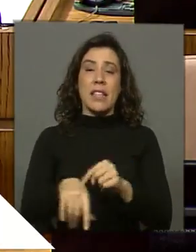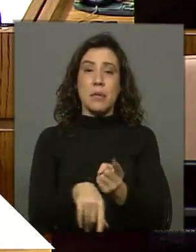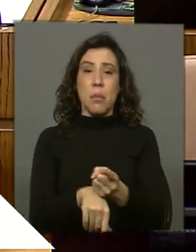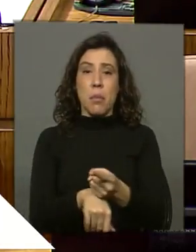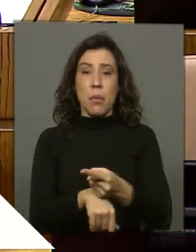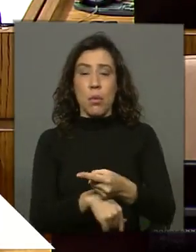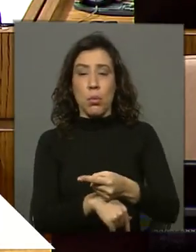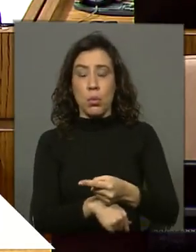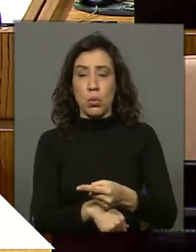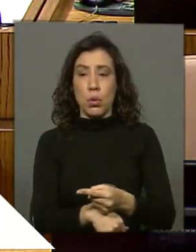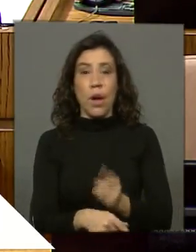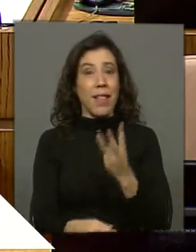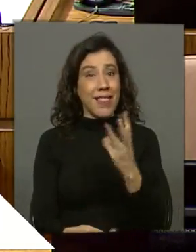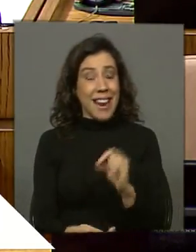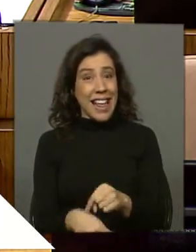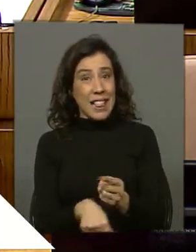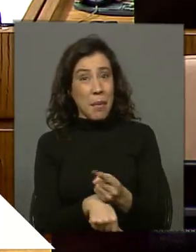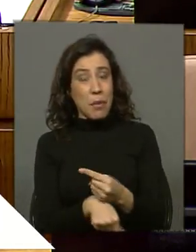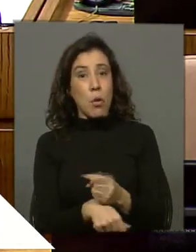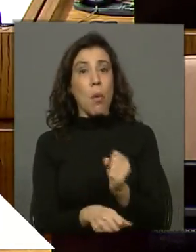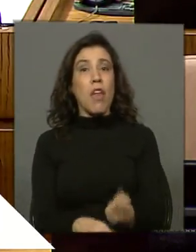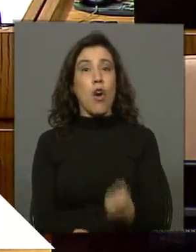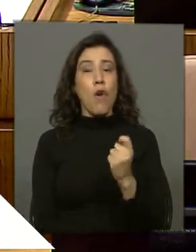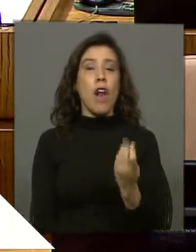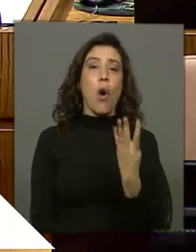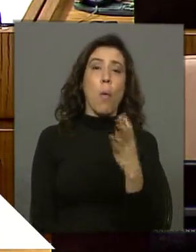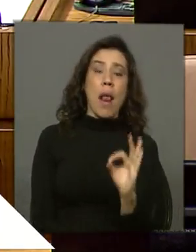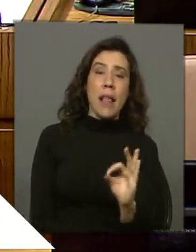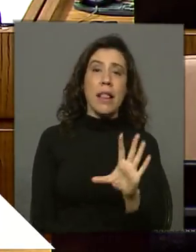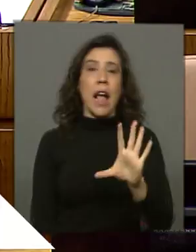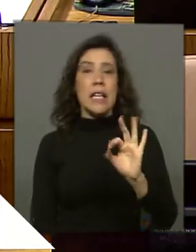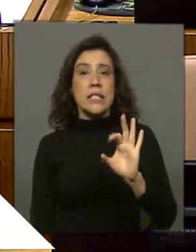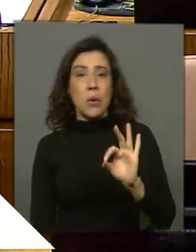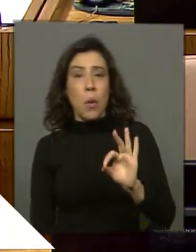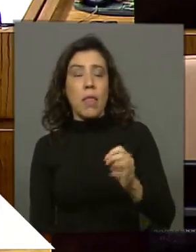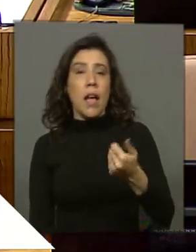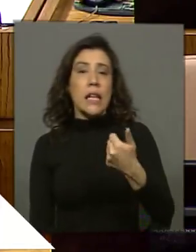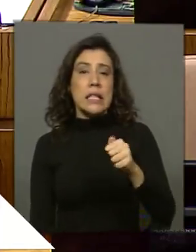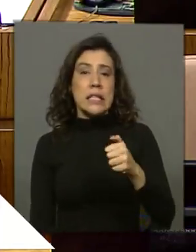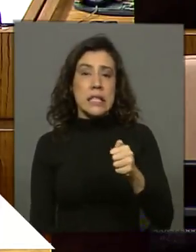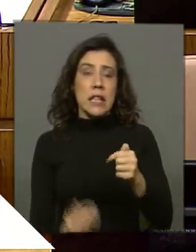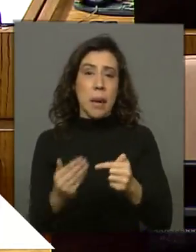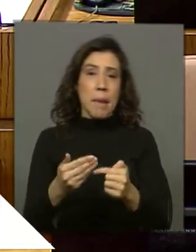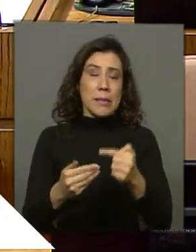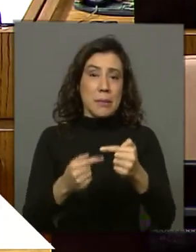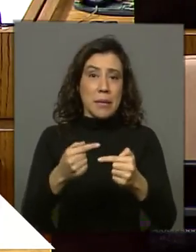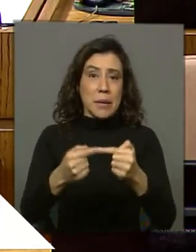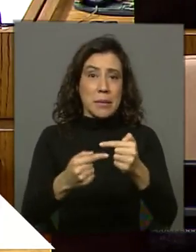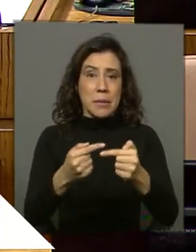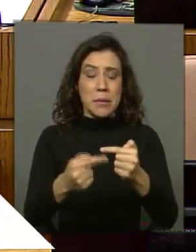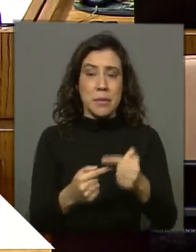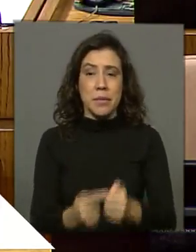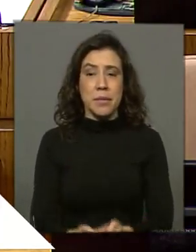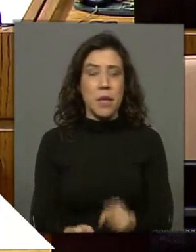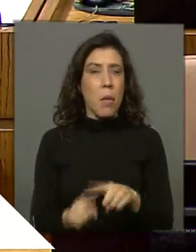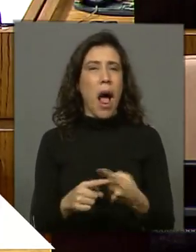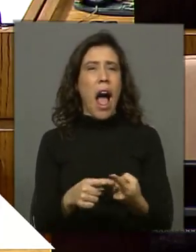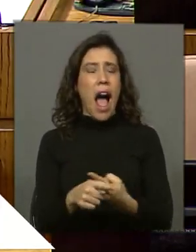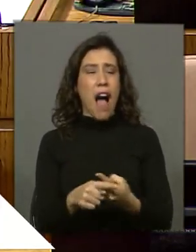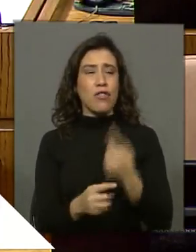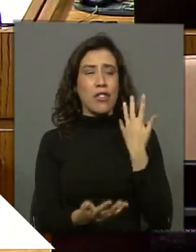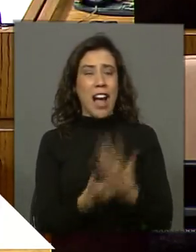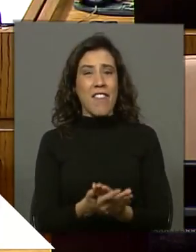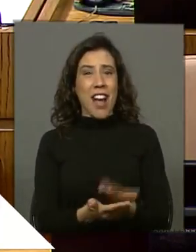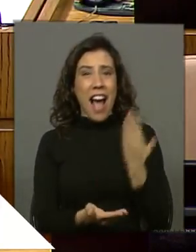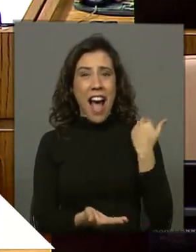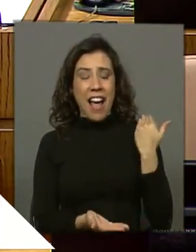decir a partir de los 30 minutos se pueden cobrar 40 50 60 etc es decir ese abuso que existía por